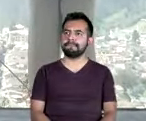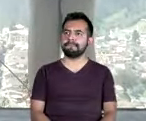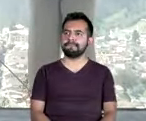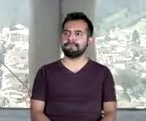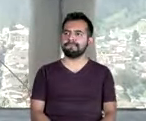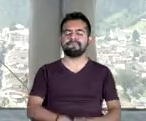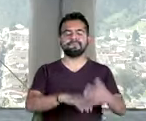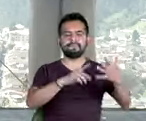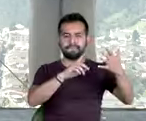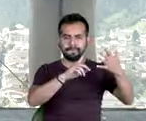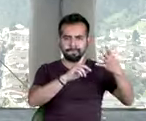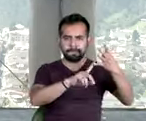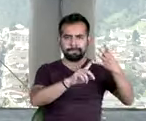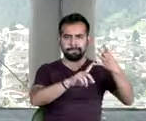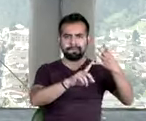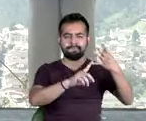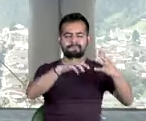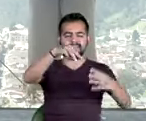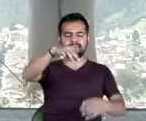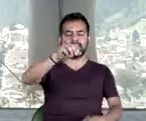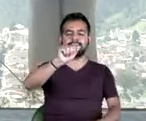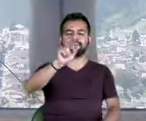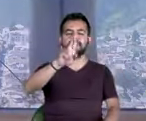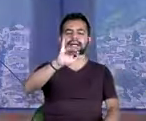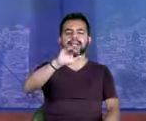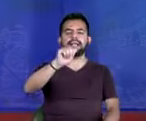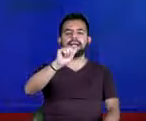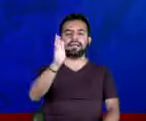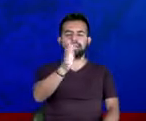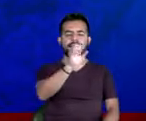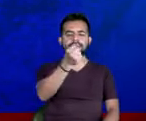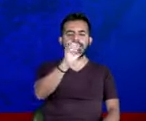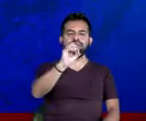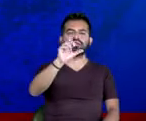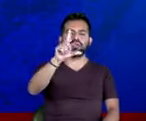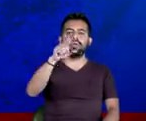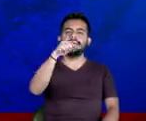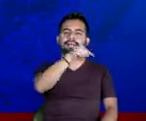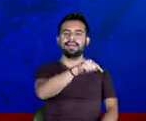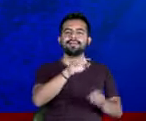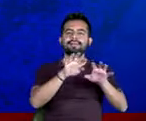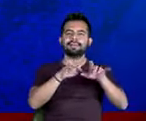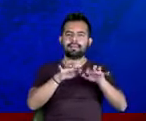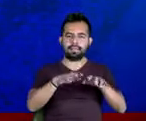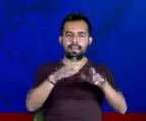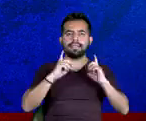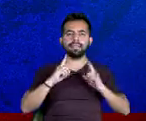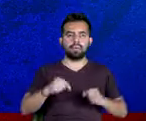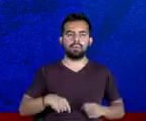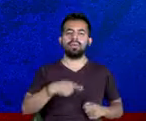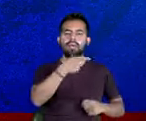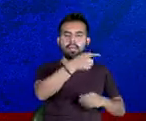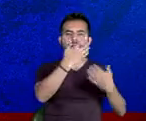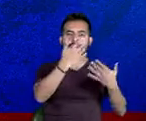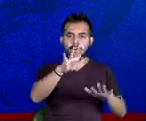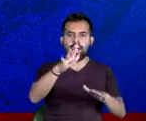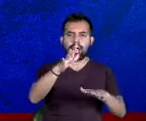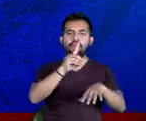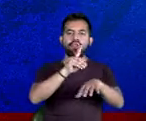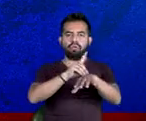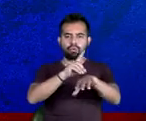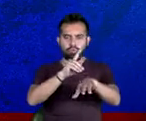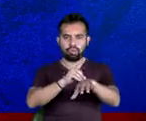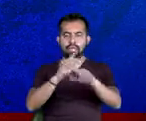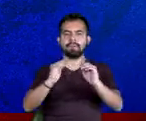Quiero continuar con María Sol Ruilova. Ella será la secretaria de Salud, es doctora en Medicina y Cirugía, máster en Calidad